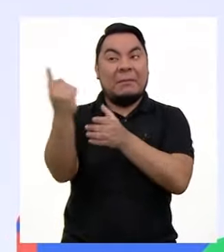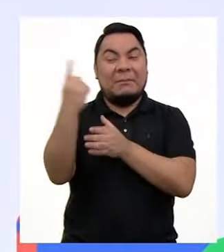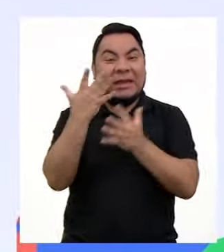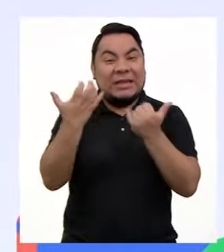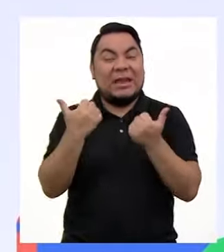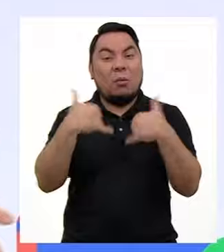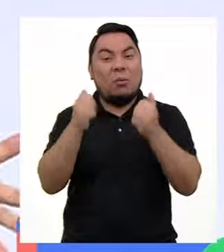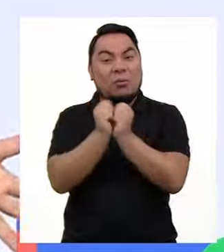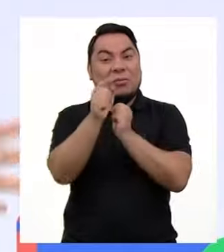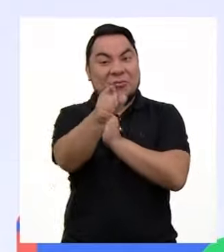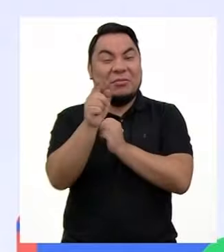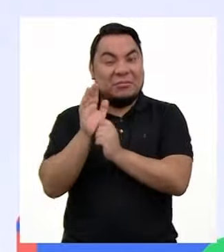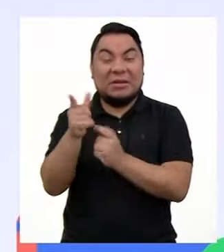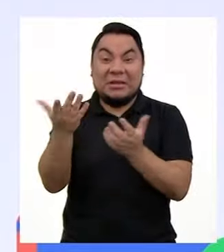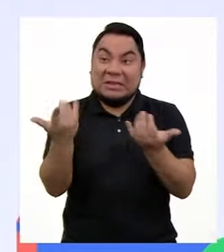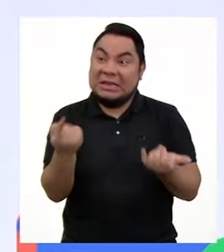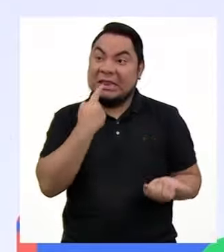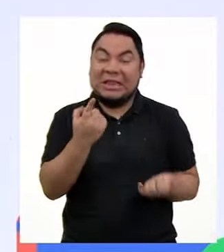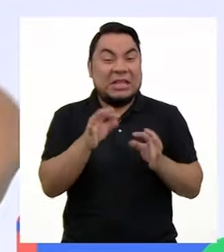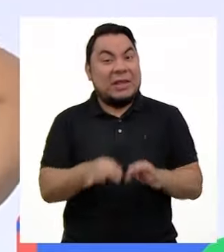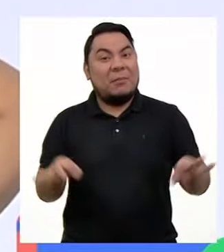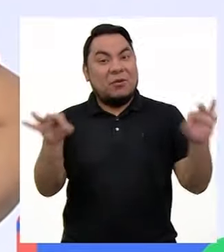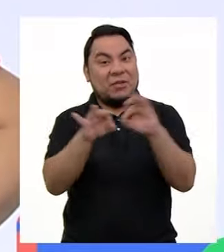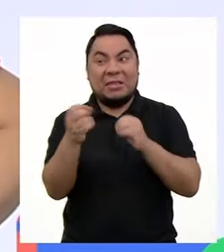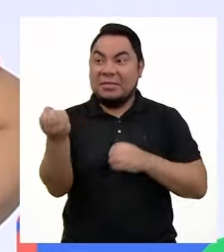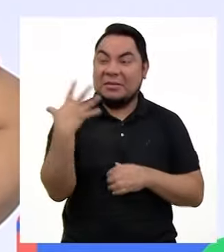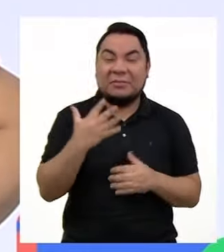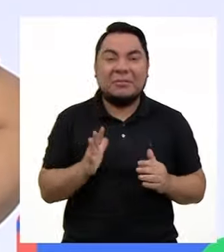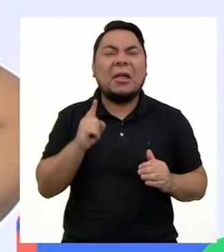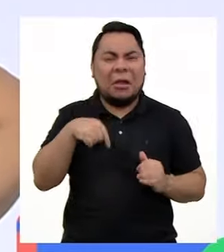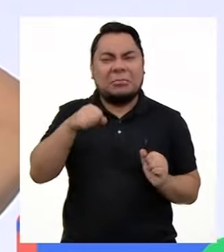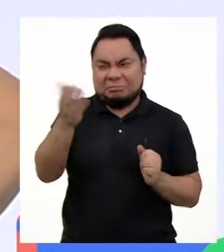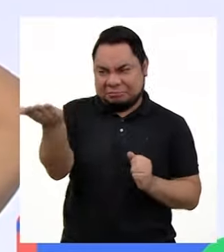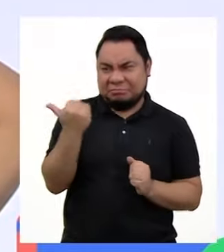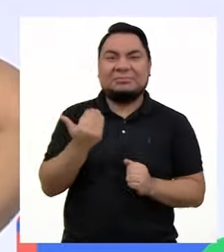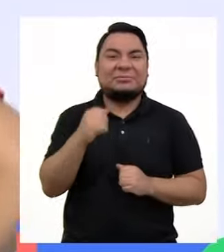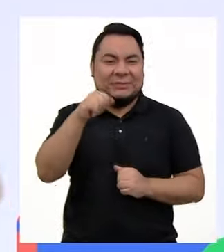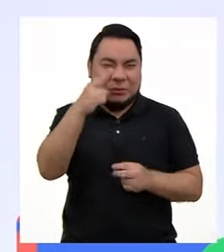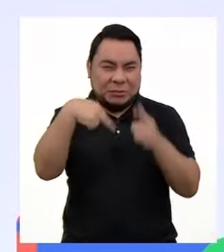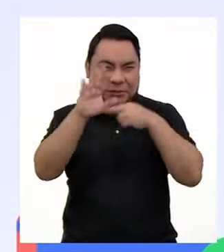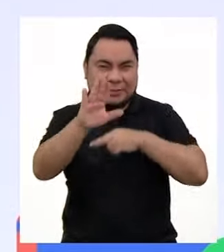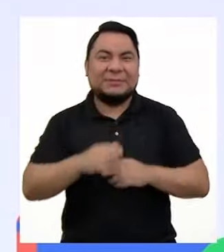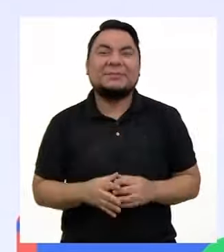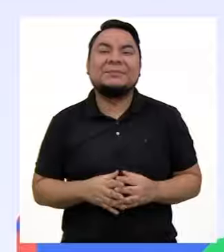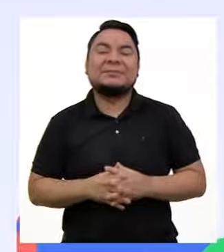con ustedes. Dice que es muy importante. La voy a hacer pasar. Ya regreso.